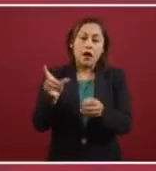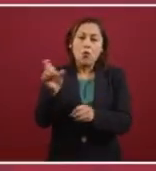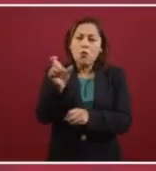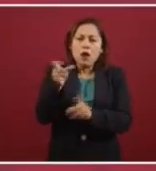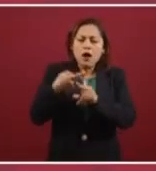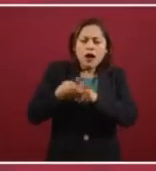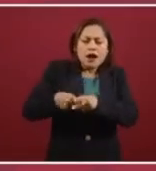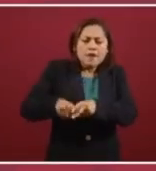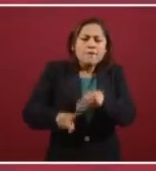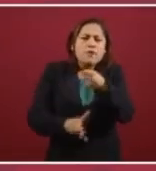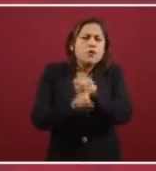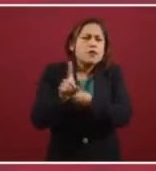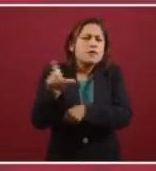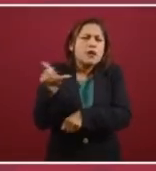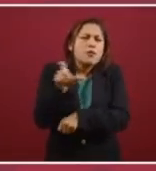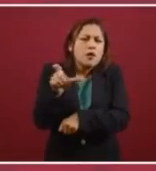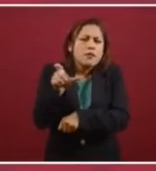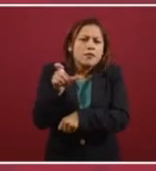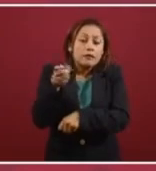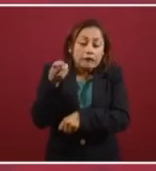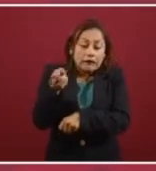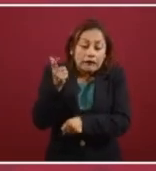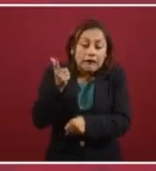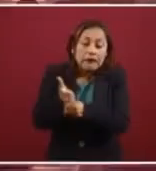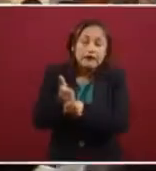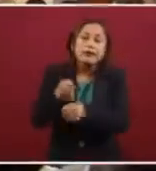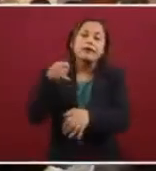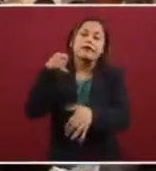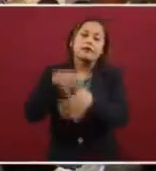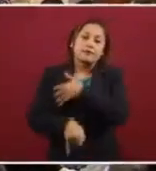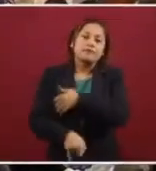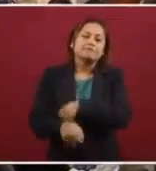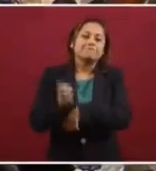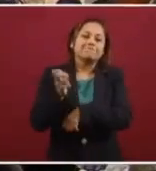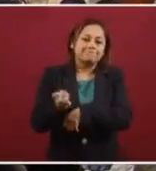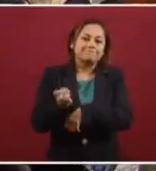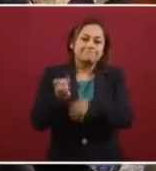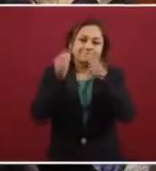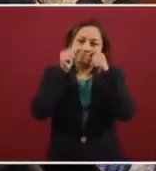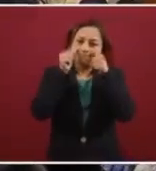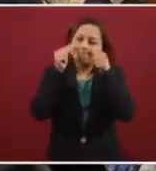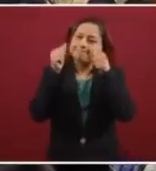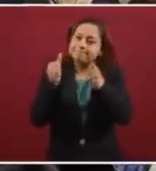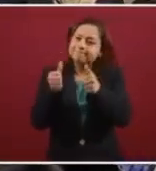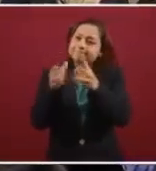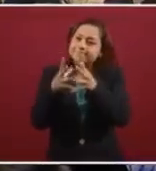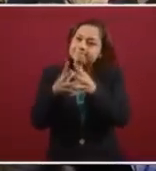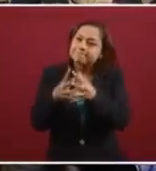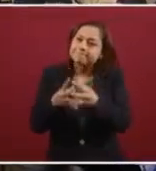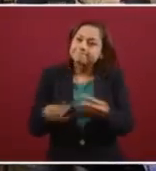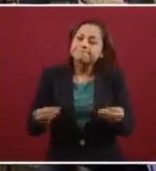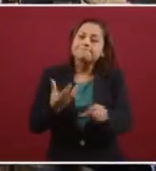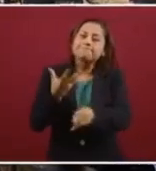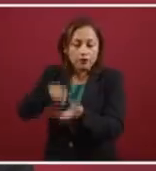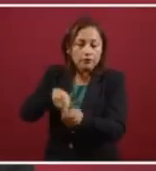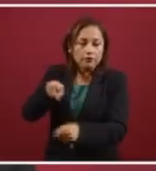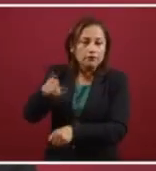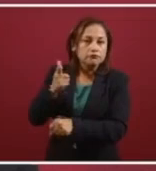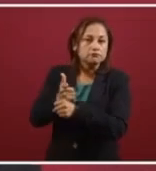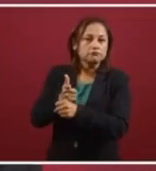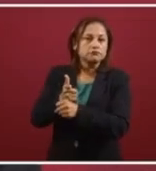actuado con legalidad en méxico o incurrió en actos de corrupción pues tenía contratos con varios gobiernos del país y américa latina